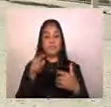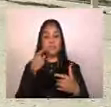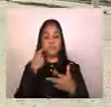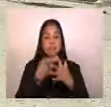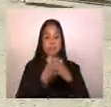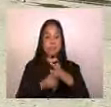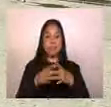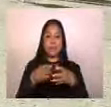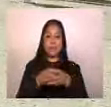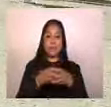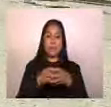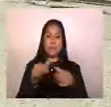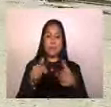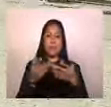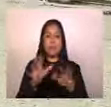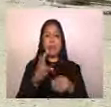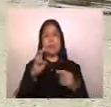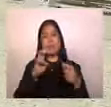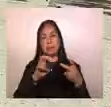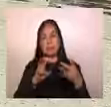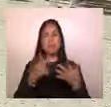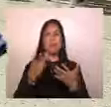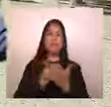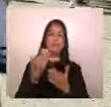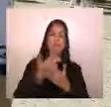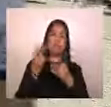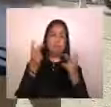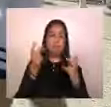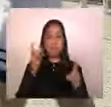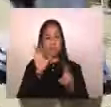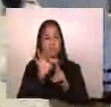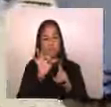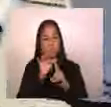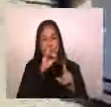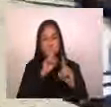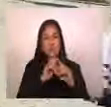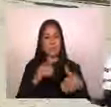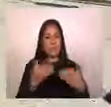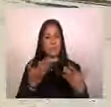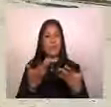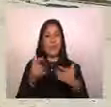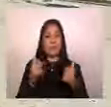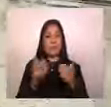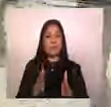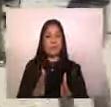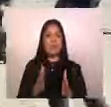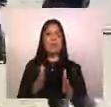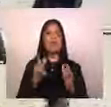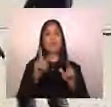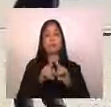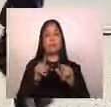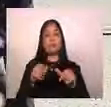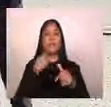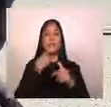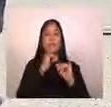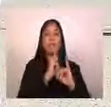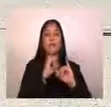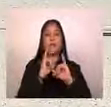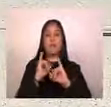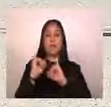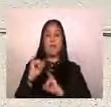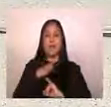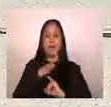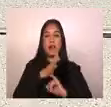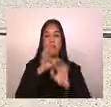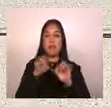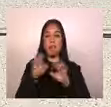banda debido a la necesidad de brindar nuevos objetivos o propósitos a sus estudiantes. Y de forma individual con